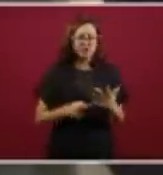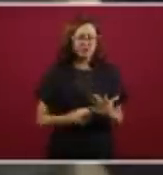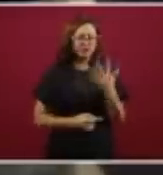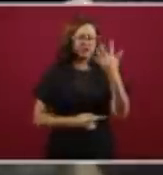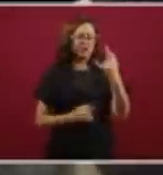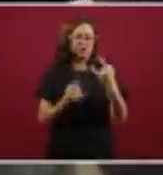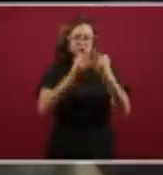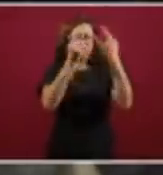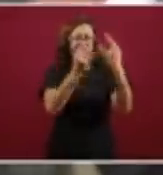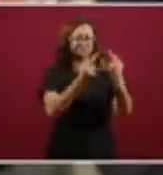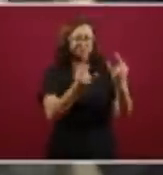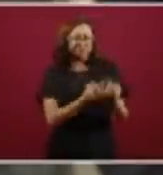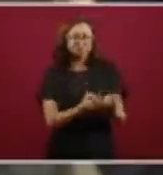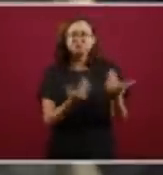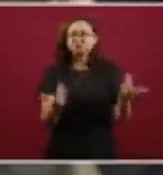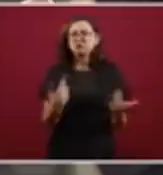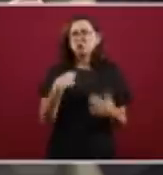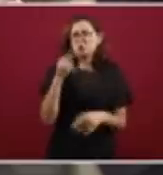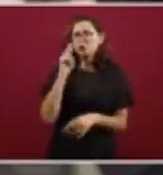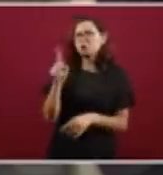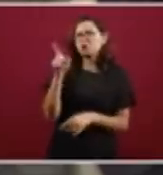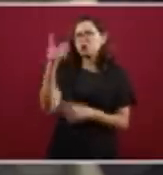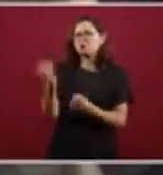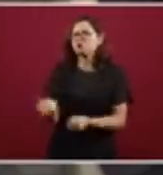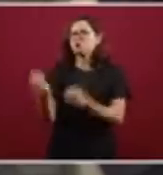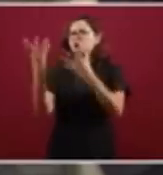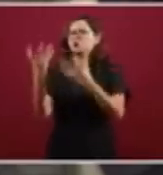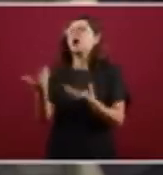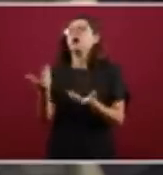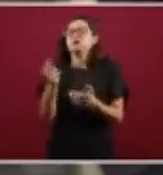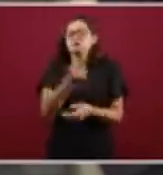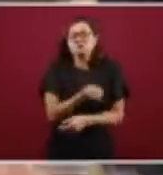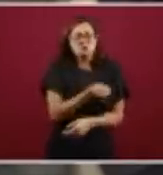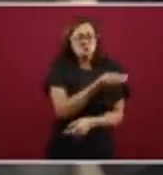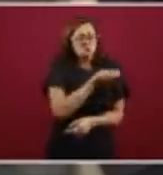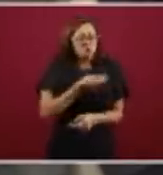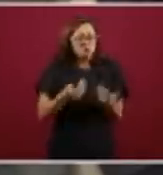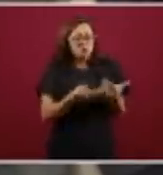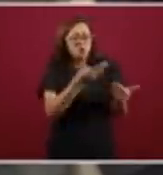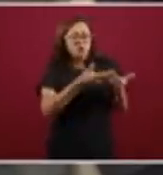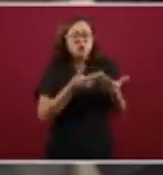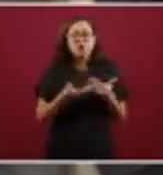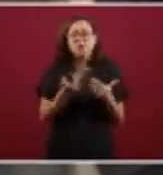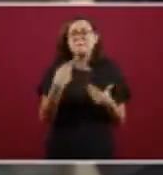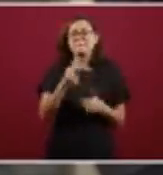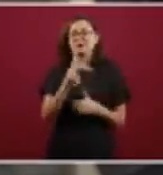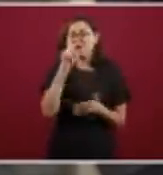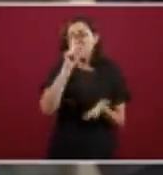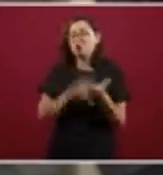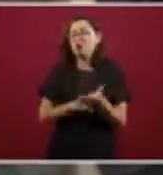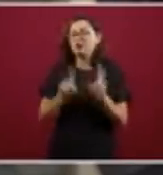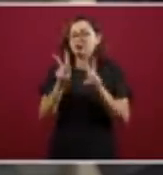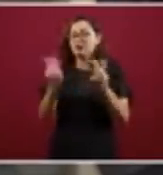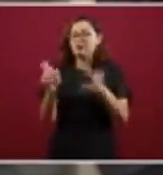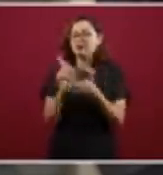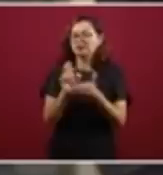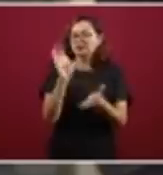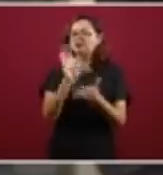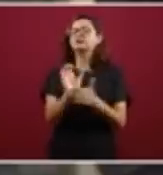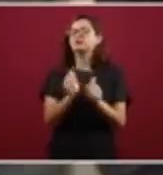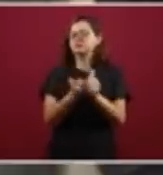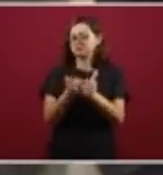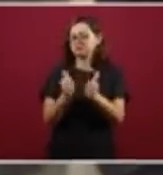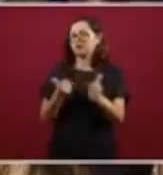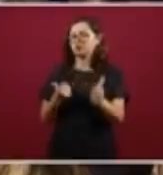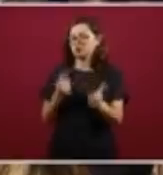veo de las cifras que ahorita otorgaron, son muy pocos, pero ahorita yo pienso que el programa de discapacidad sí está un poquito atrasado en